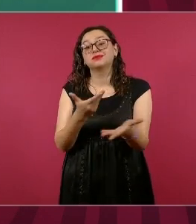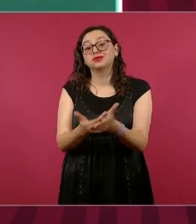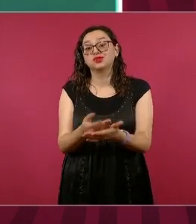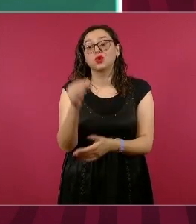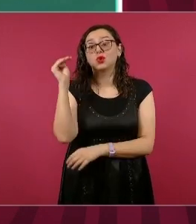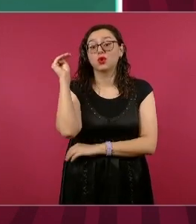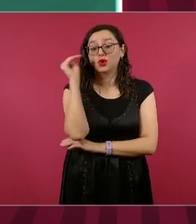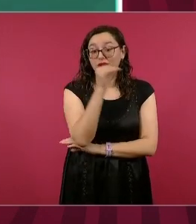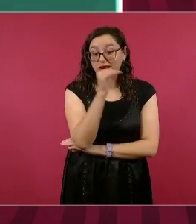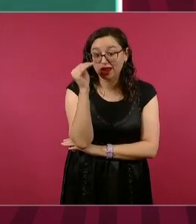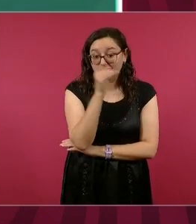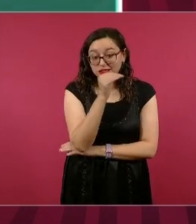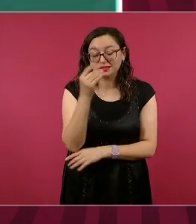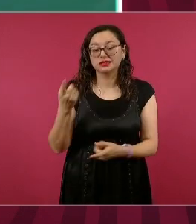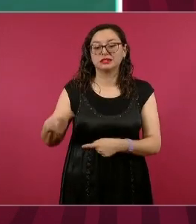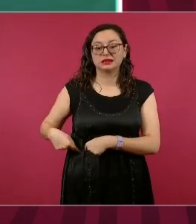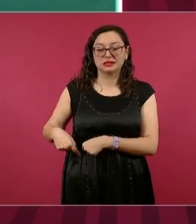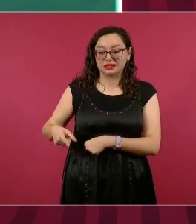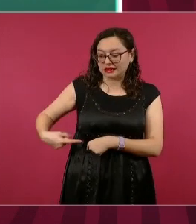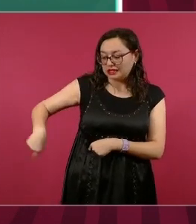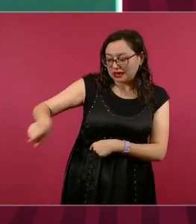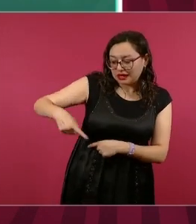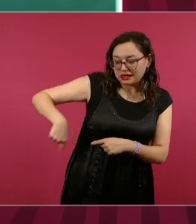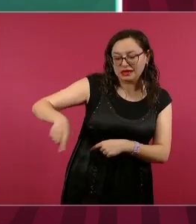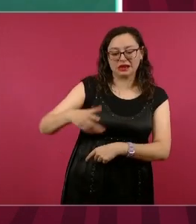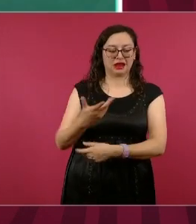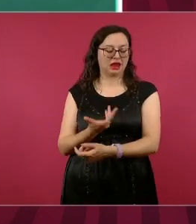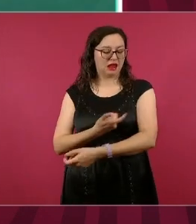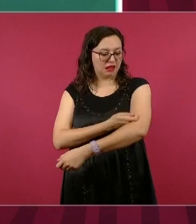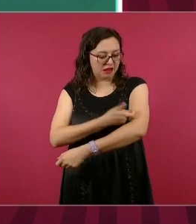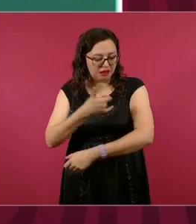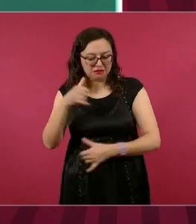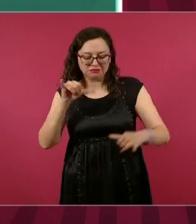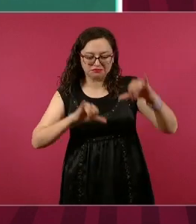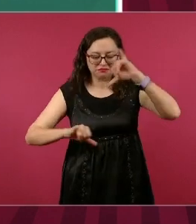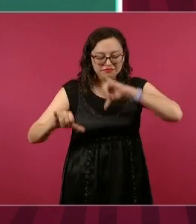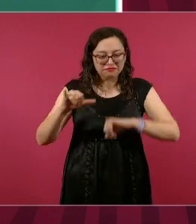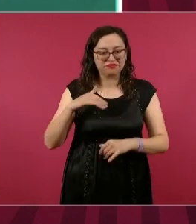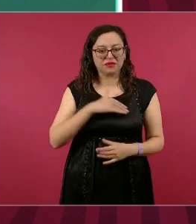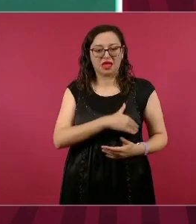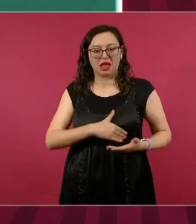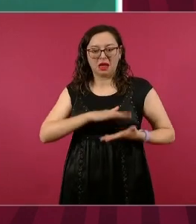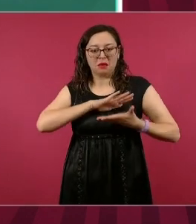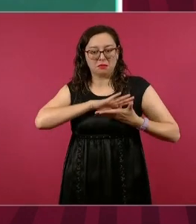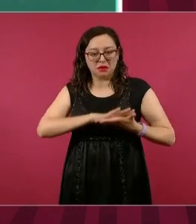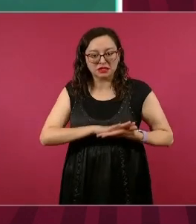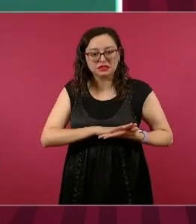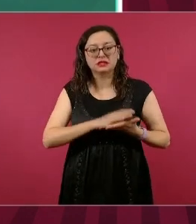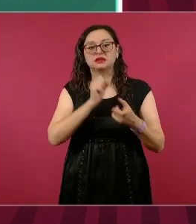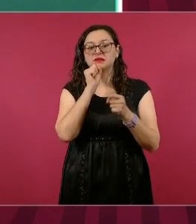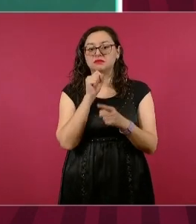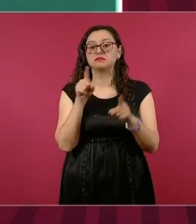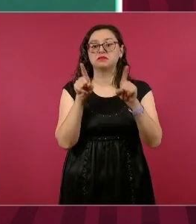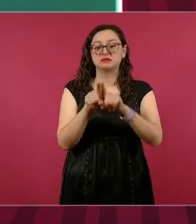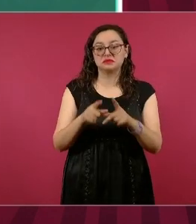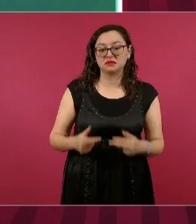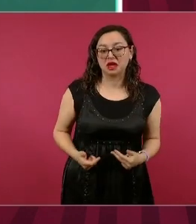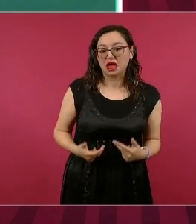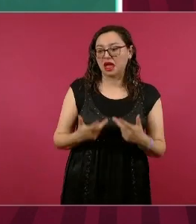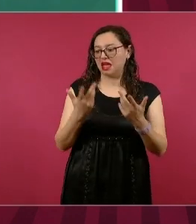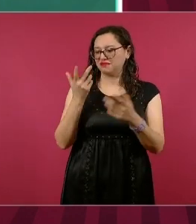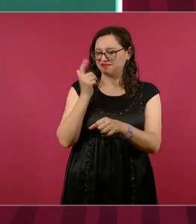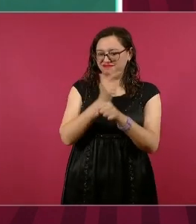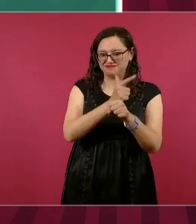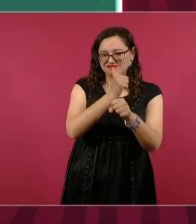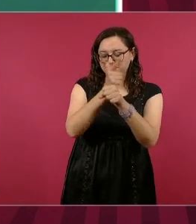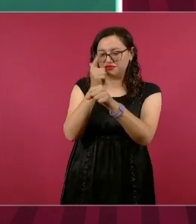como hemodiálisis, estudios de laboratorios, mastografías, la primera sala pública de hemodinamia en nuestro estado, el proceso de